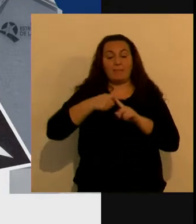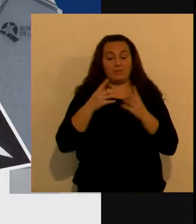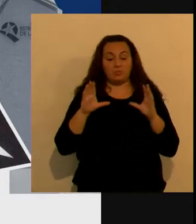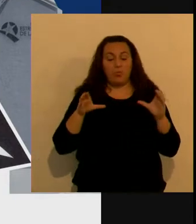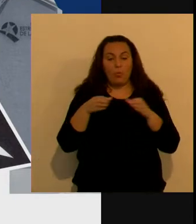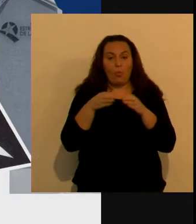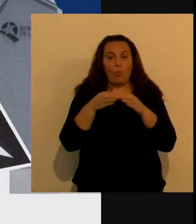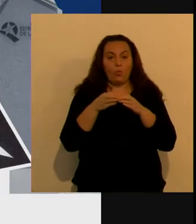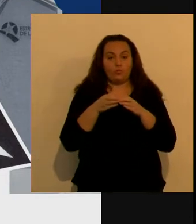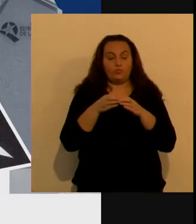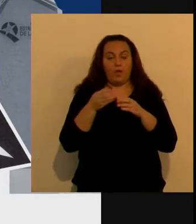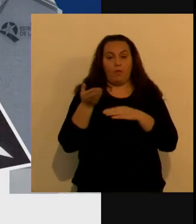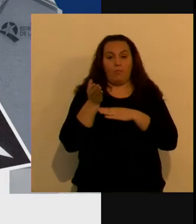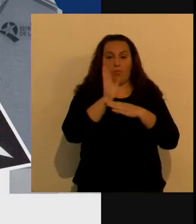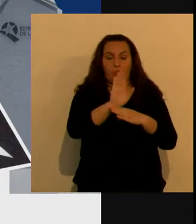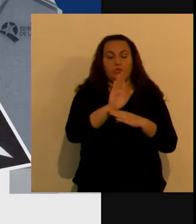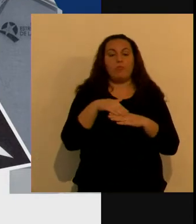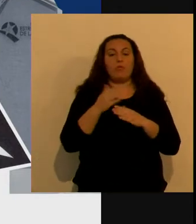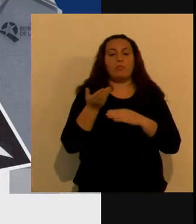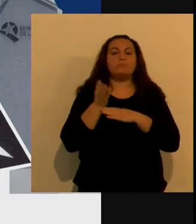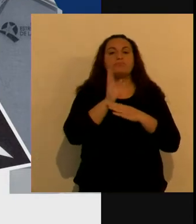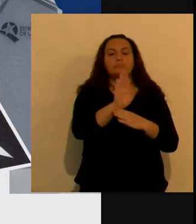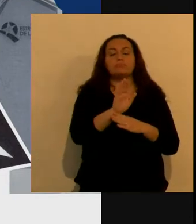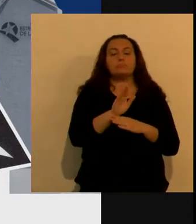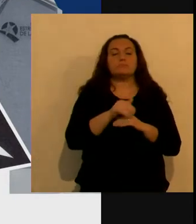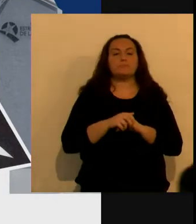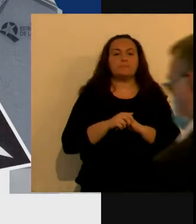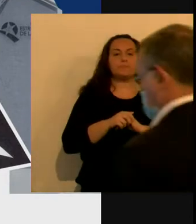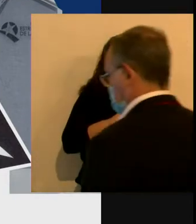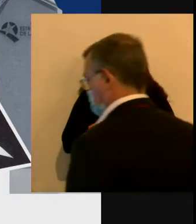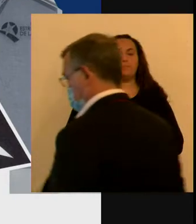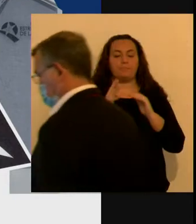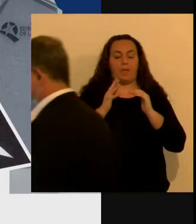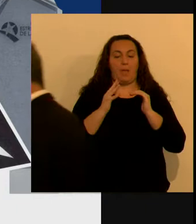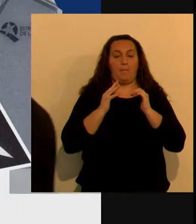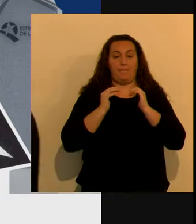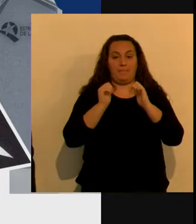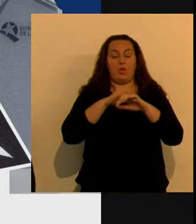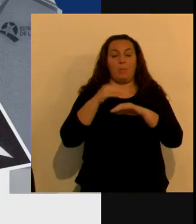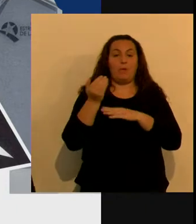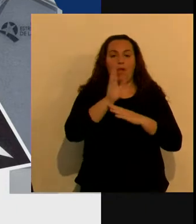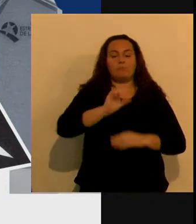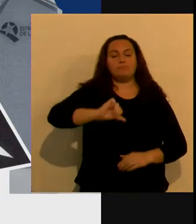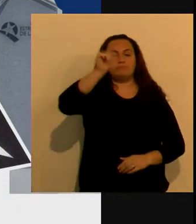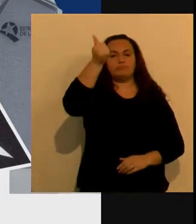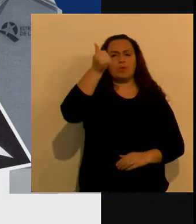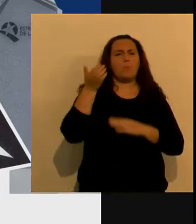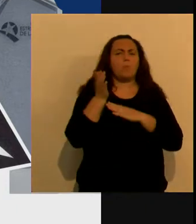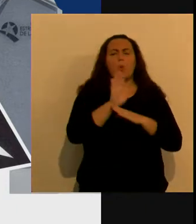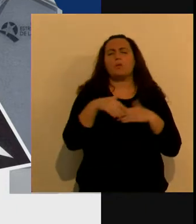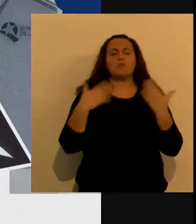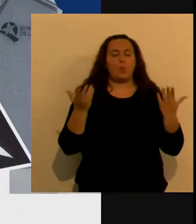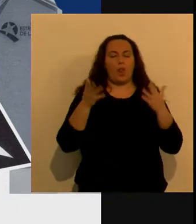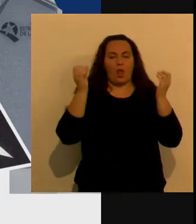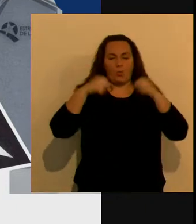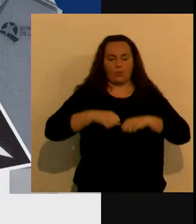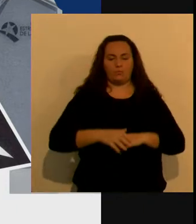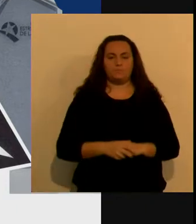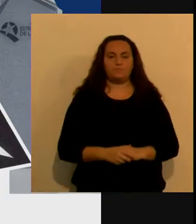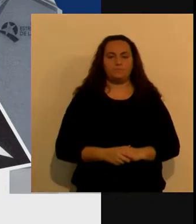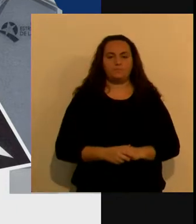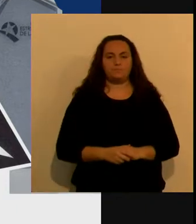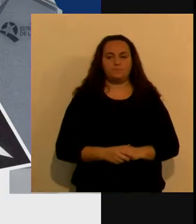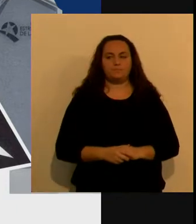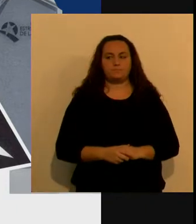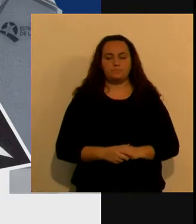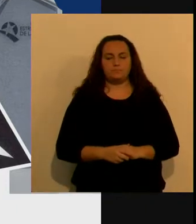de Portavoces proponen al Pleno de la Corporación para su aprobación la siguiente propuesta de acuerdo. En